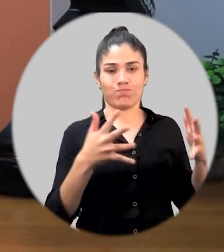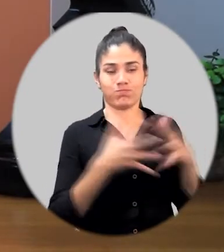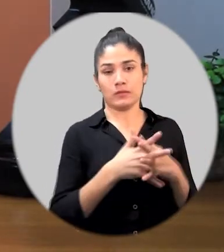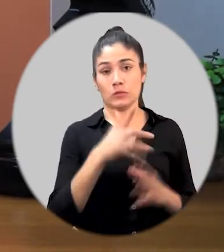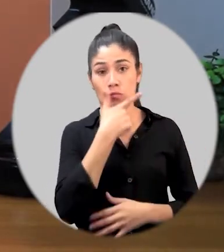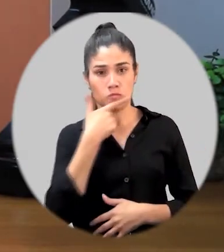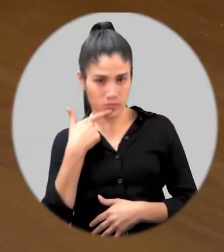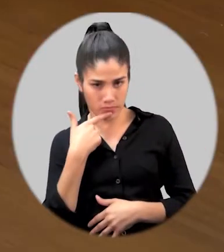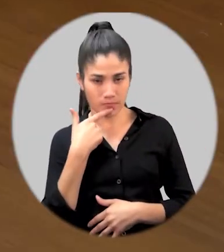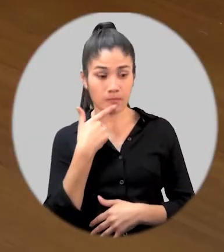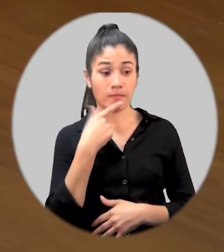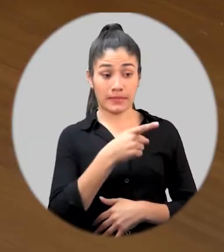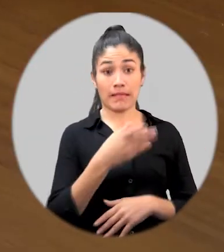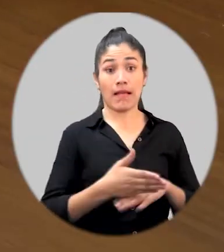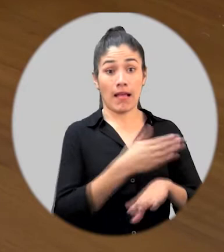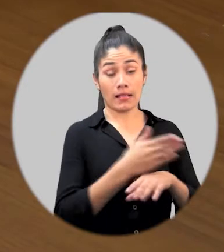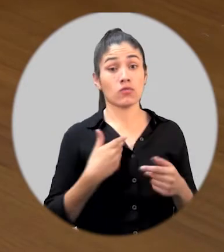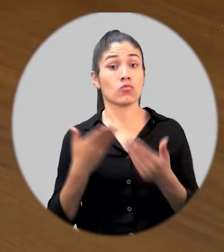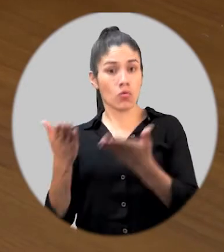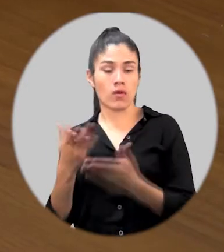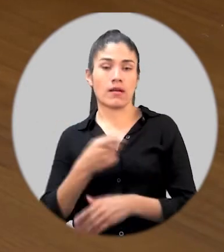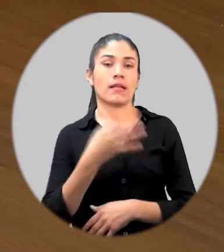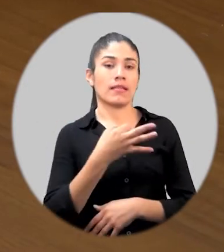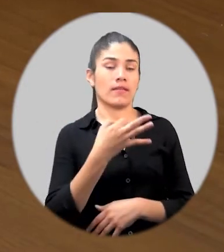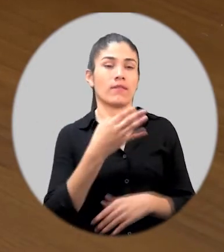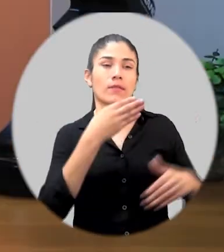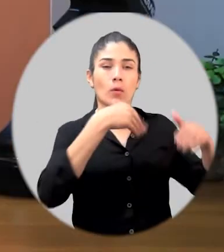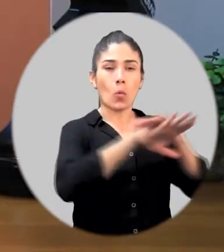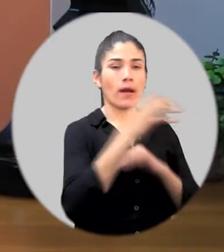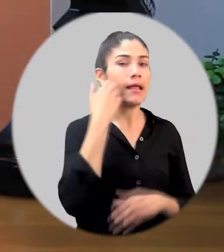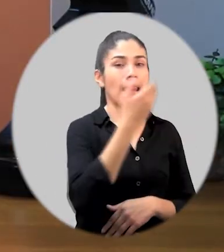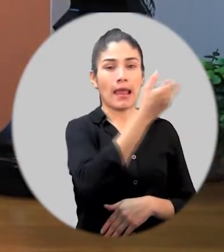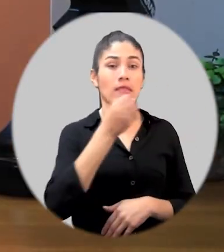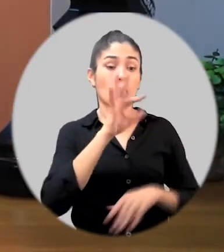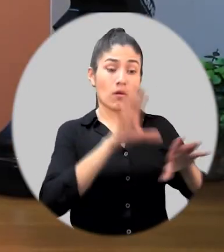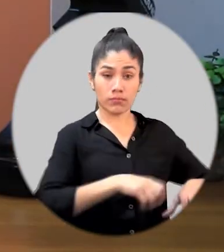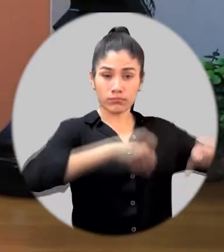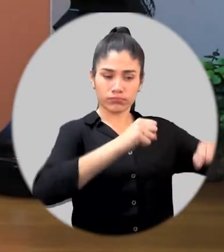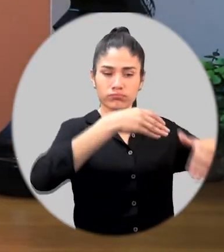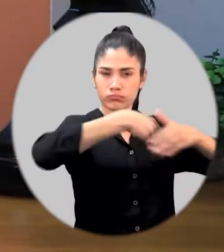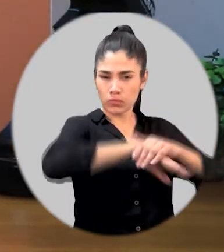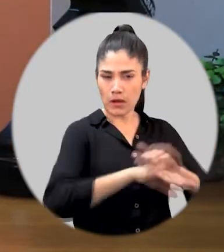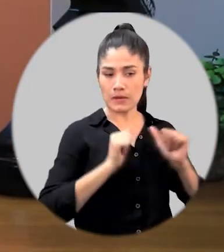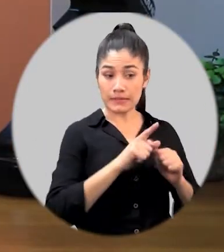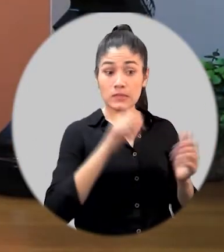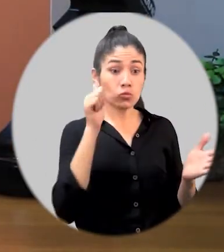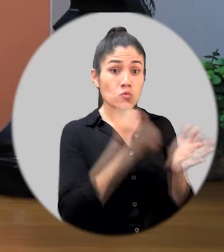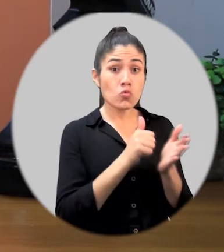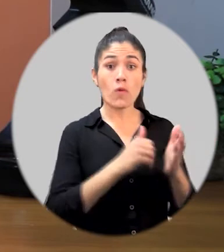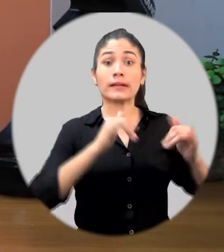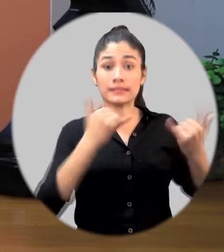Nosotros luego, para colocar esto al horno, debemos llevar un ratito a la heladera o al freezer. Debe quedar bien dura nuestra